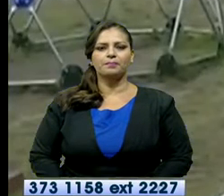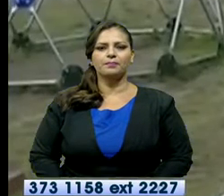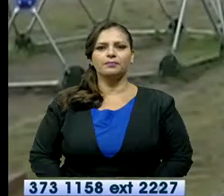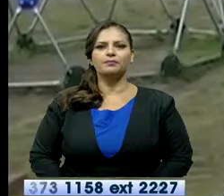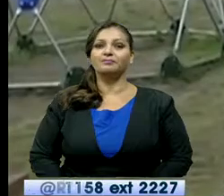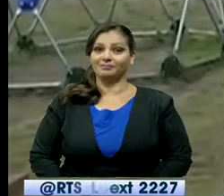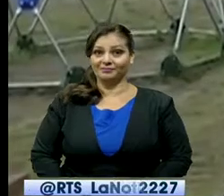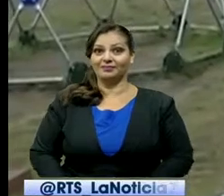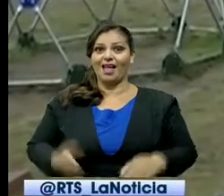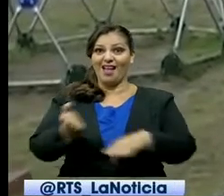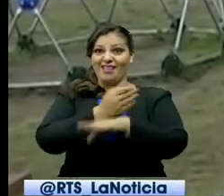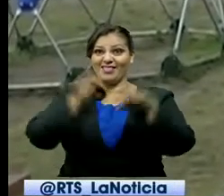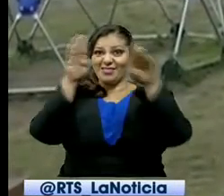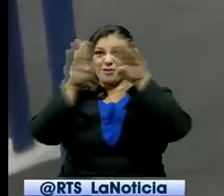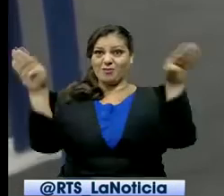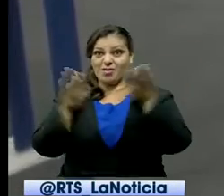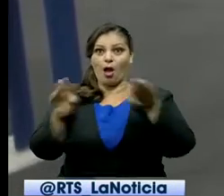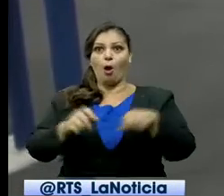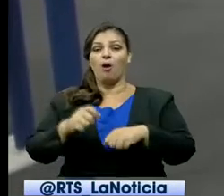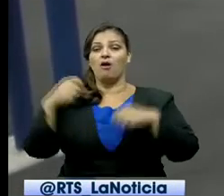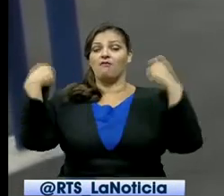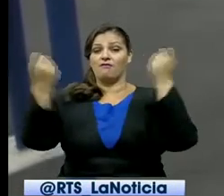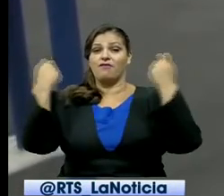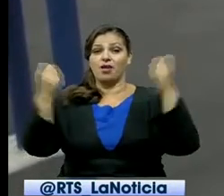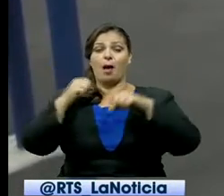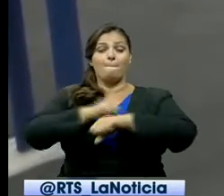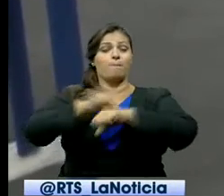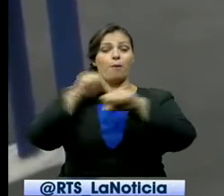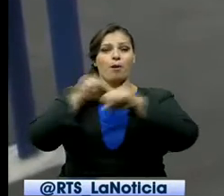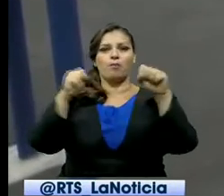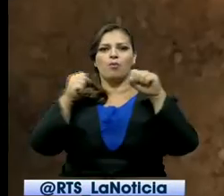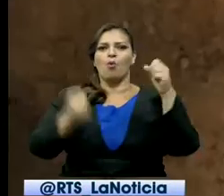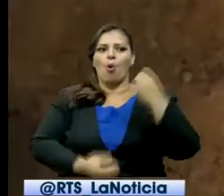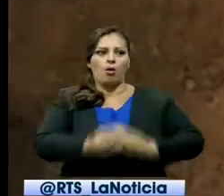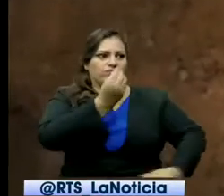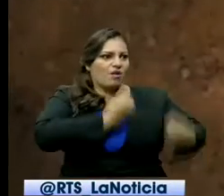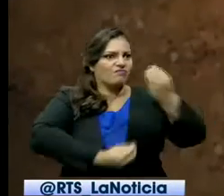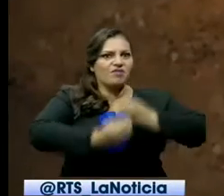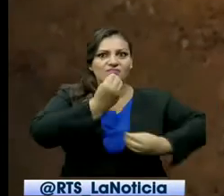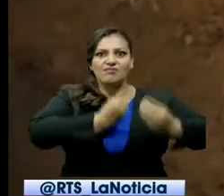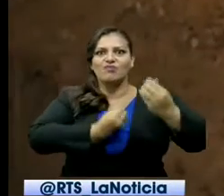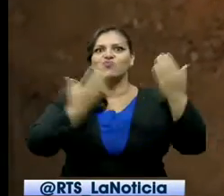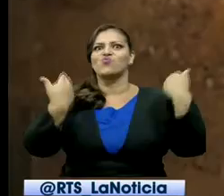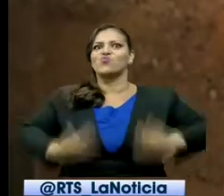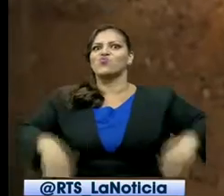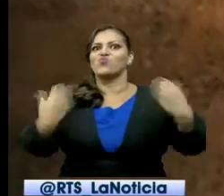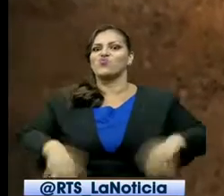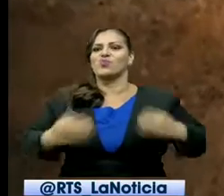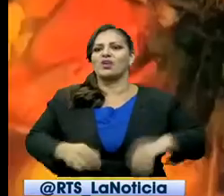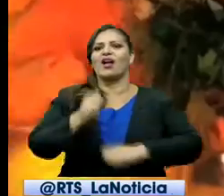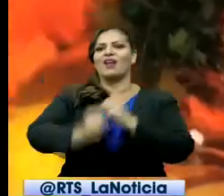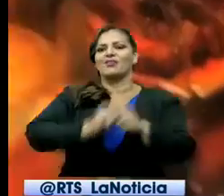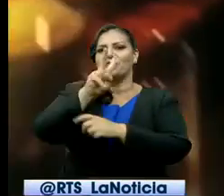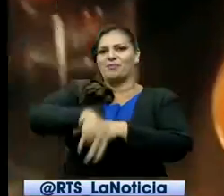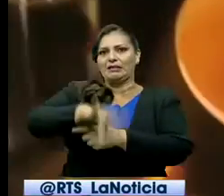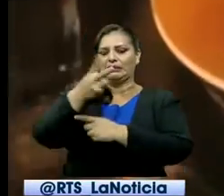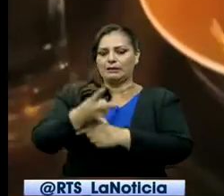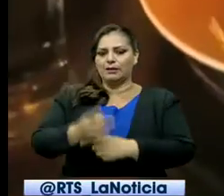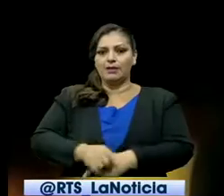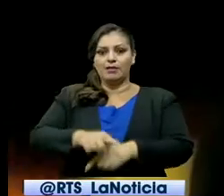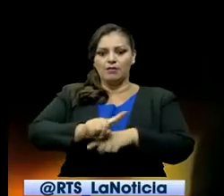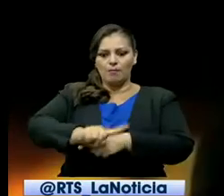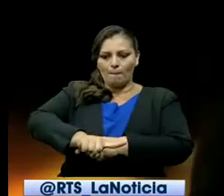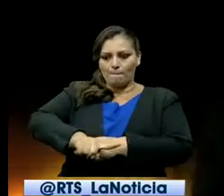Navidad y la fiesta de fin de año quedaron atrás. Y 2017 está comenzando con la balanza al rojo vivo para muchos. Si diciembre